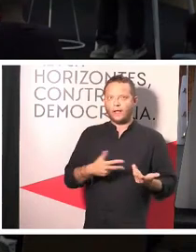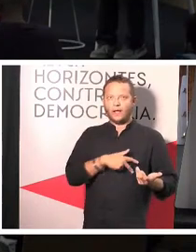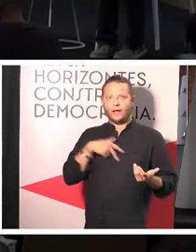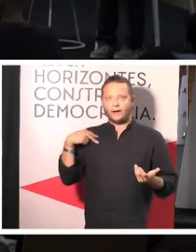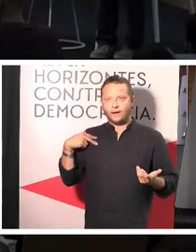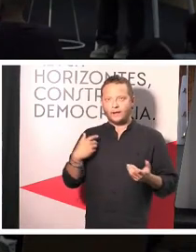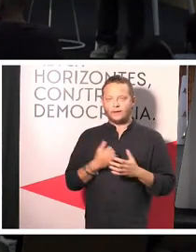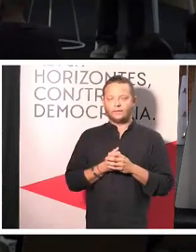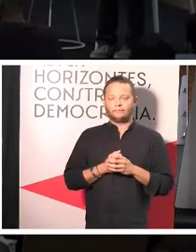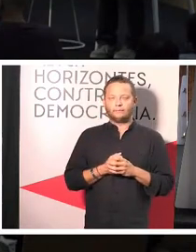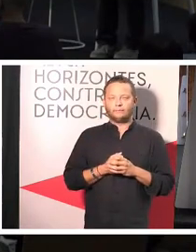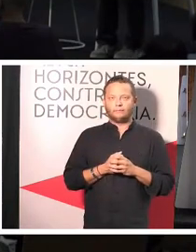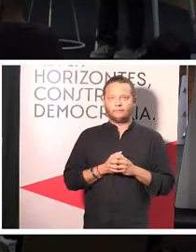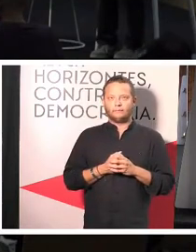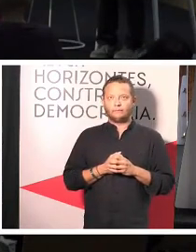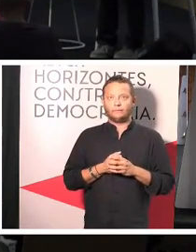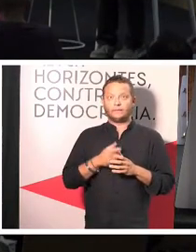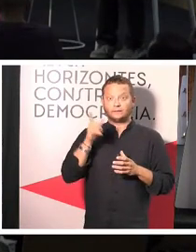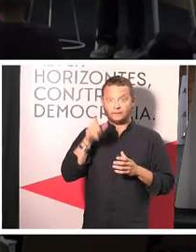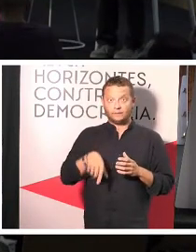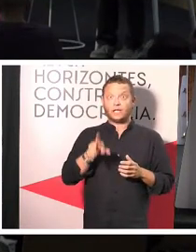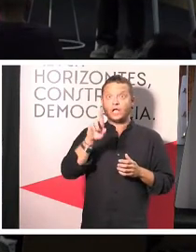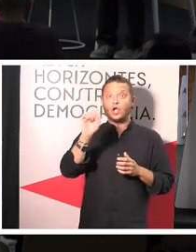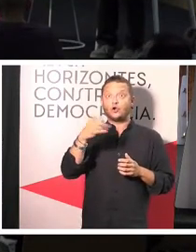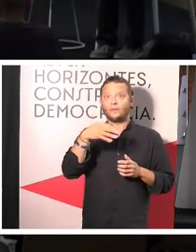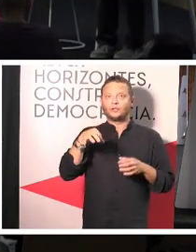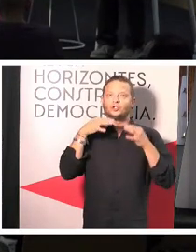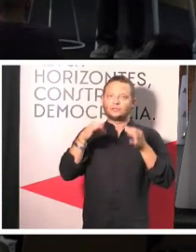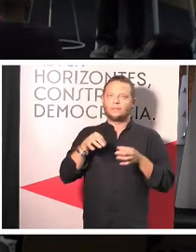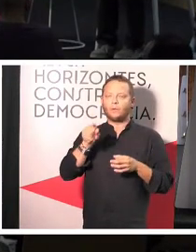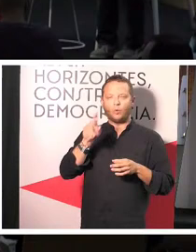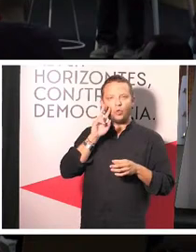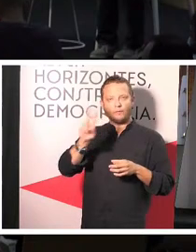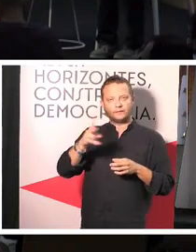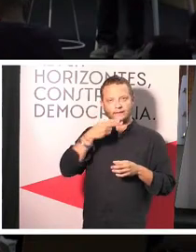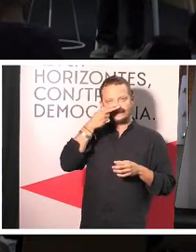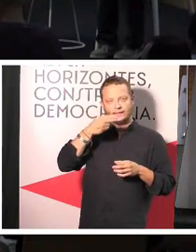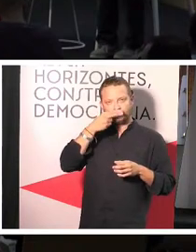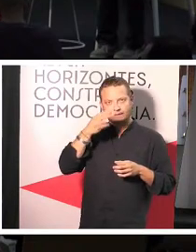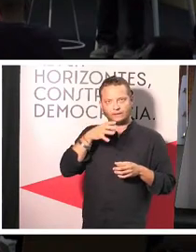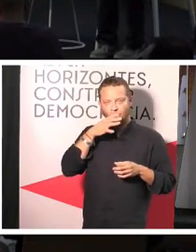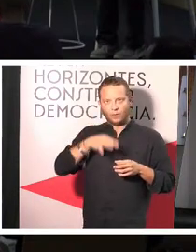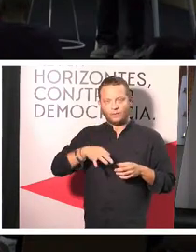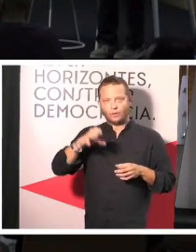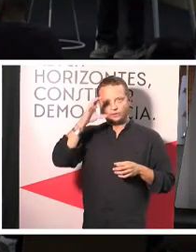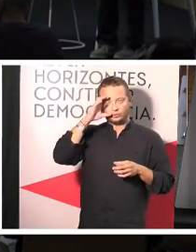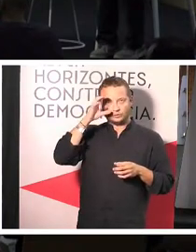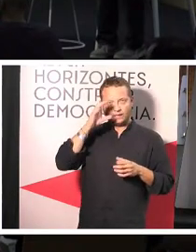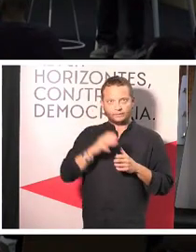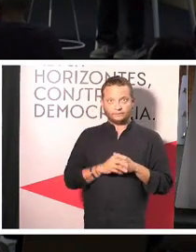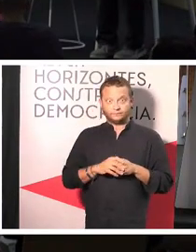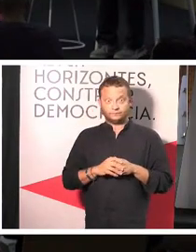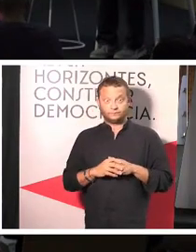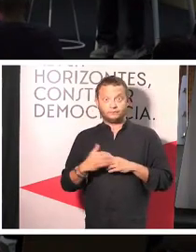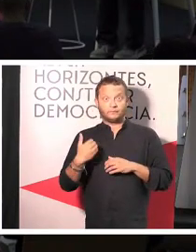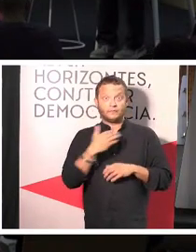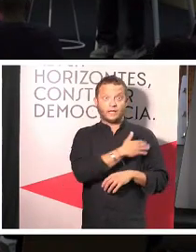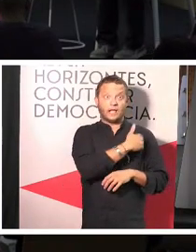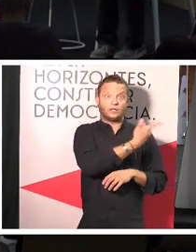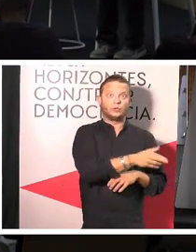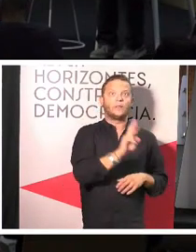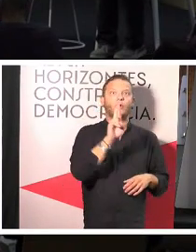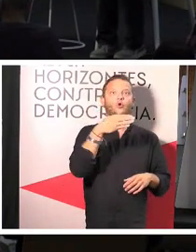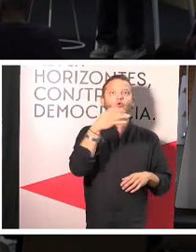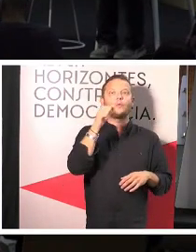general, y Roberto siempre tiene un punto de vista interesante que debe ser escuchado, creo. A su lado está